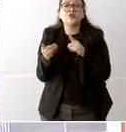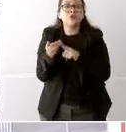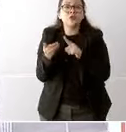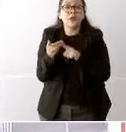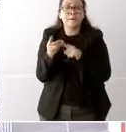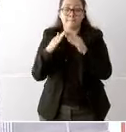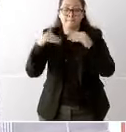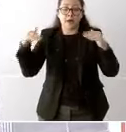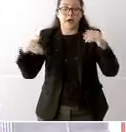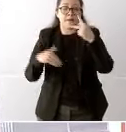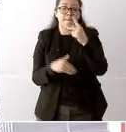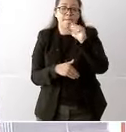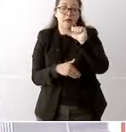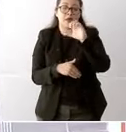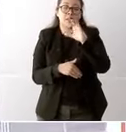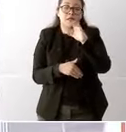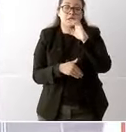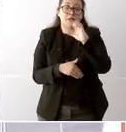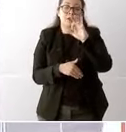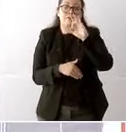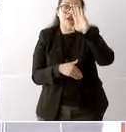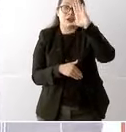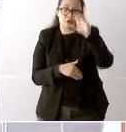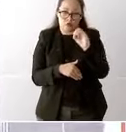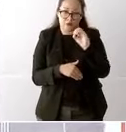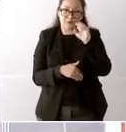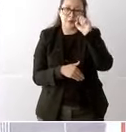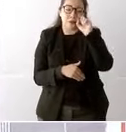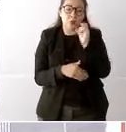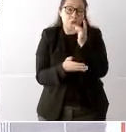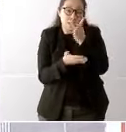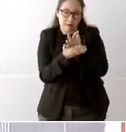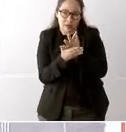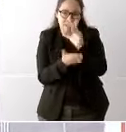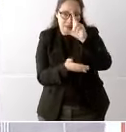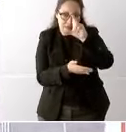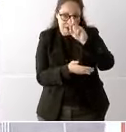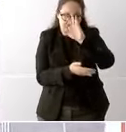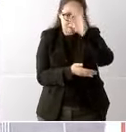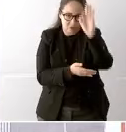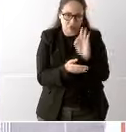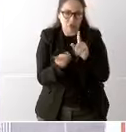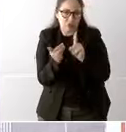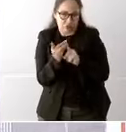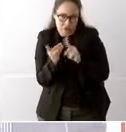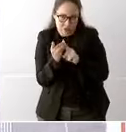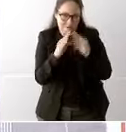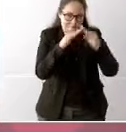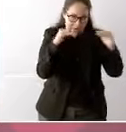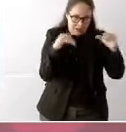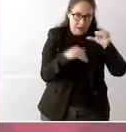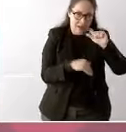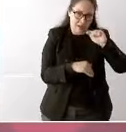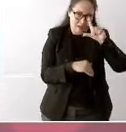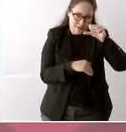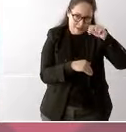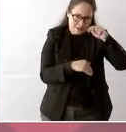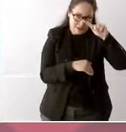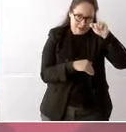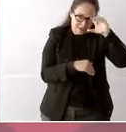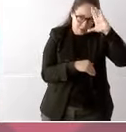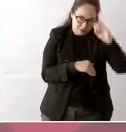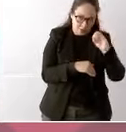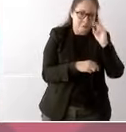Pacífico y solo el 30% por el Atlántico. El número